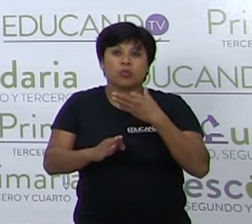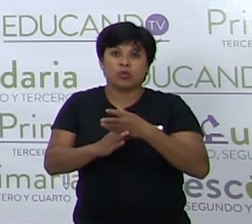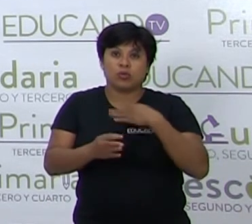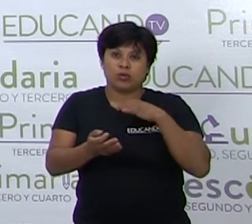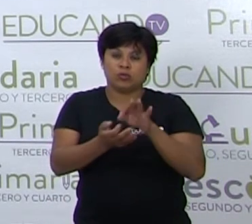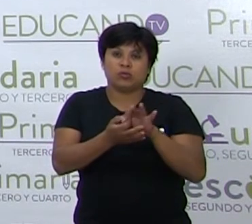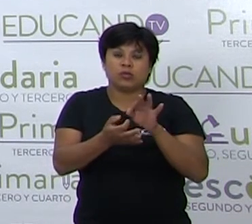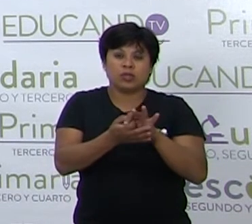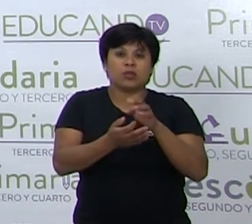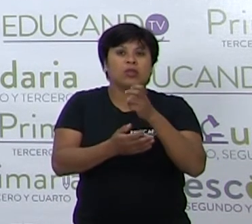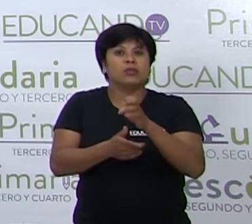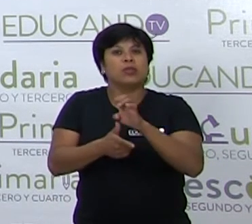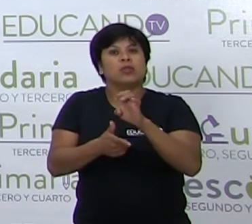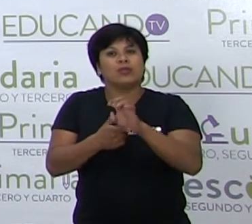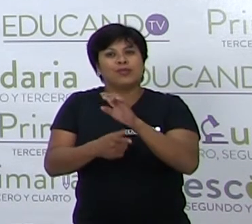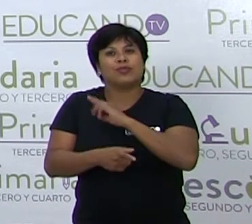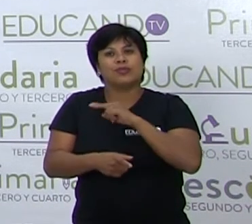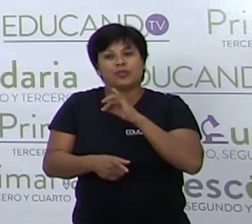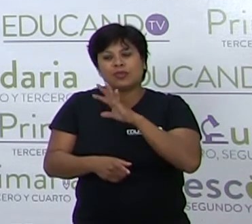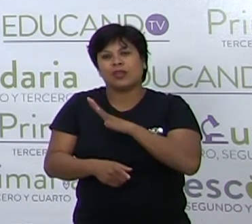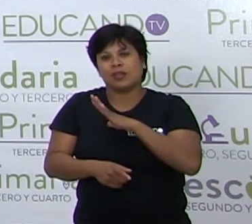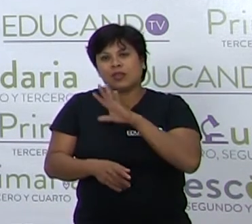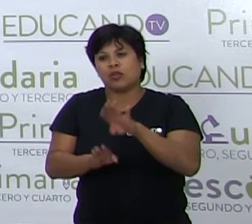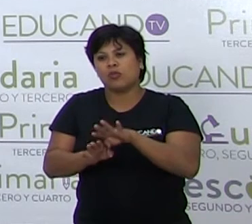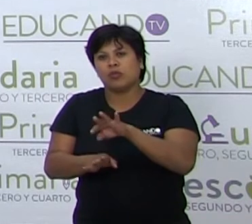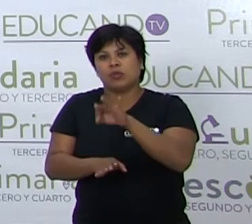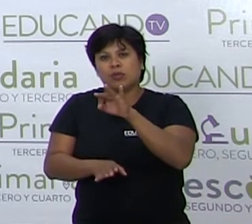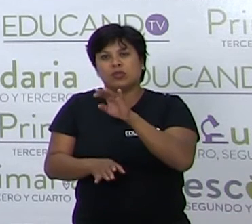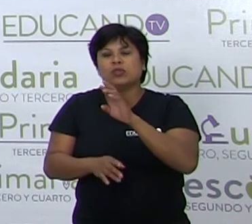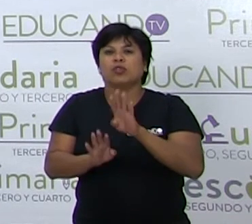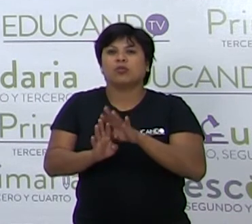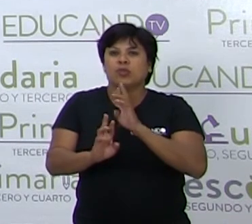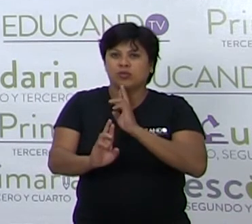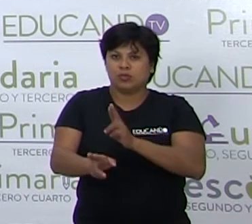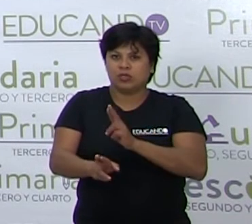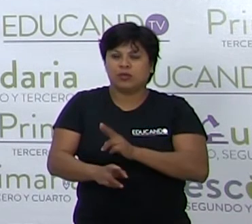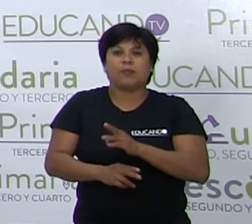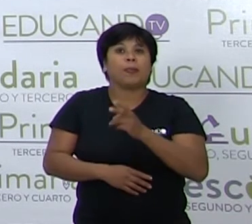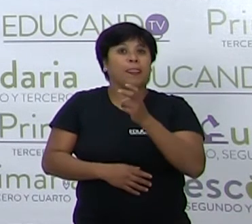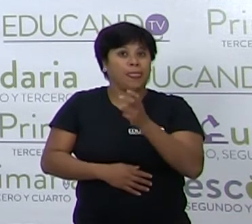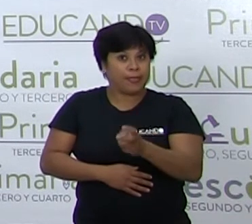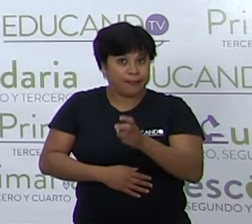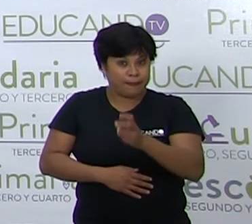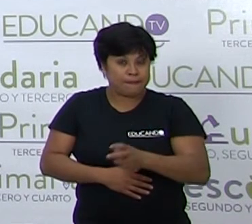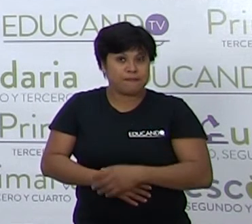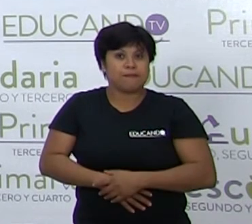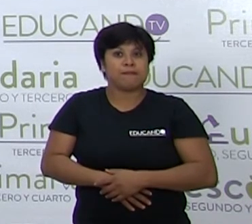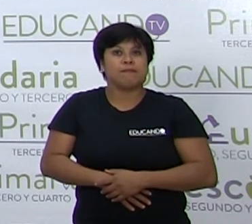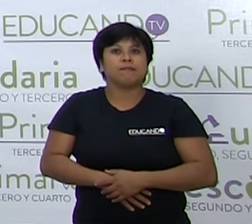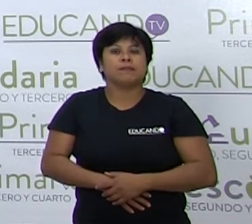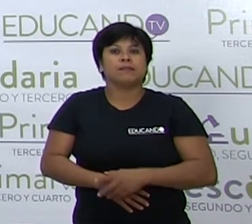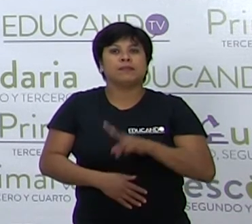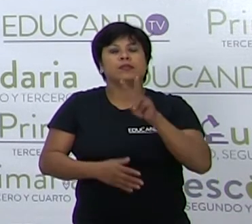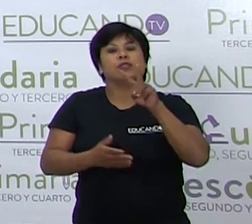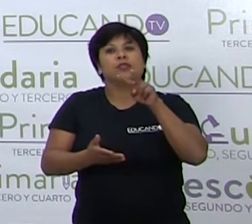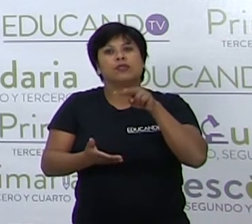diciendo, entonces sí encontramos la respuesta, ¿verdad? Sería